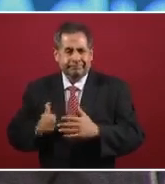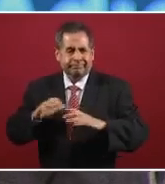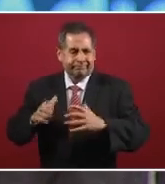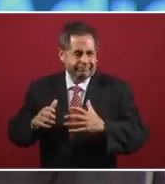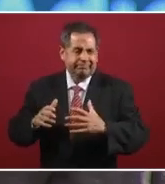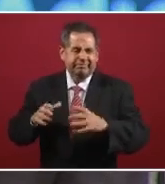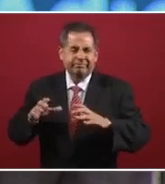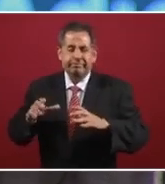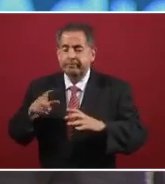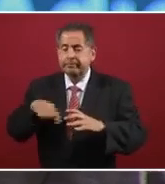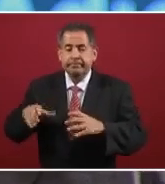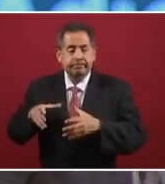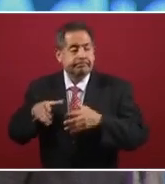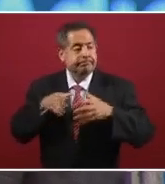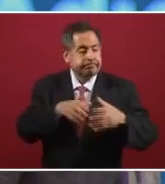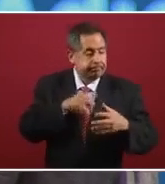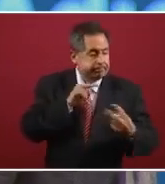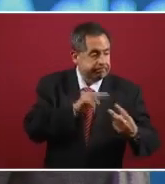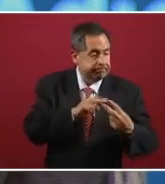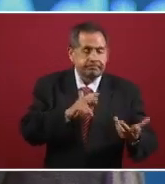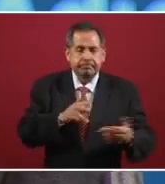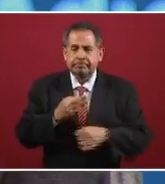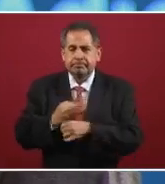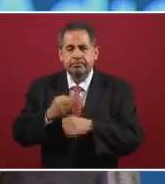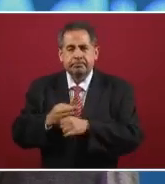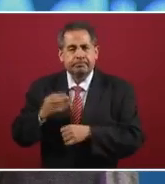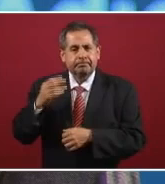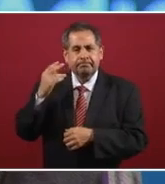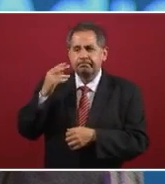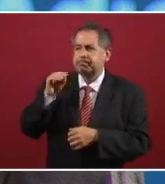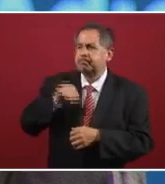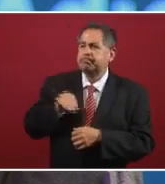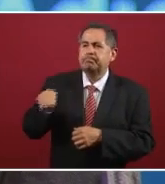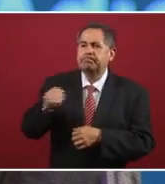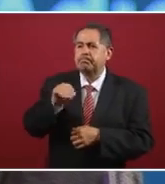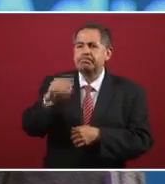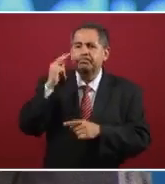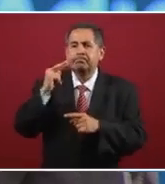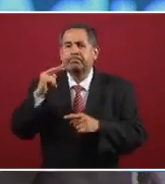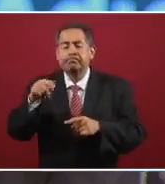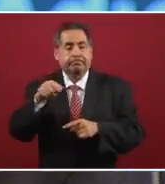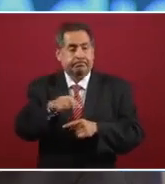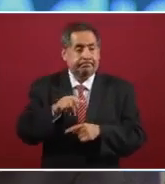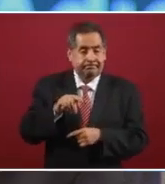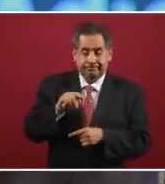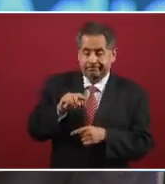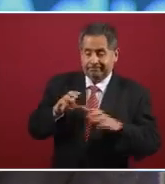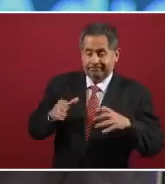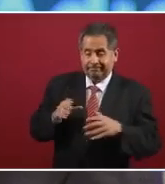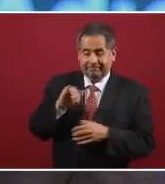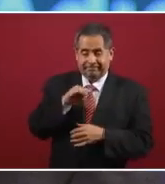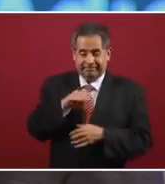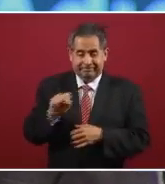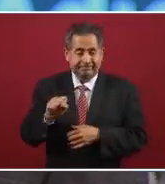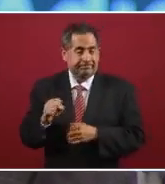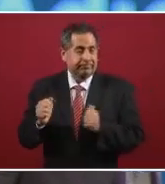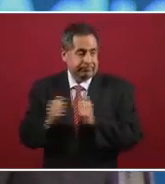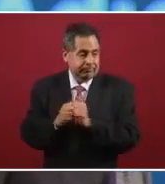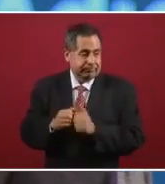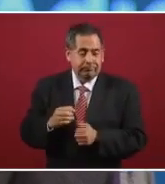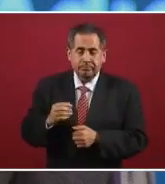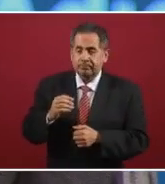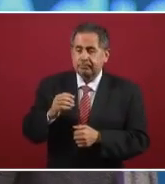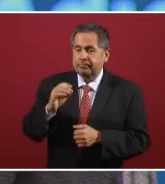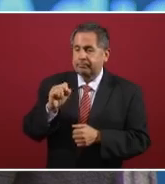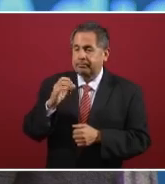presidente, visitando los hospitales rurales y las unidades médicas rurales del IMSS Bienestar, que van a ser la base estructural del